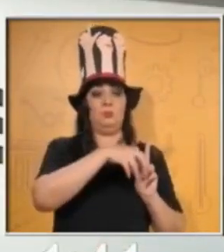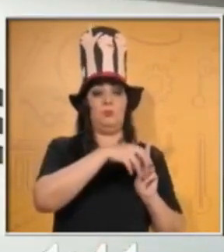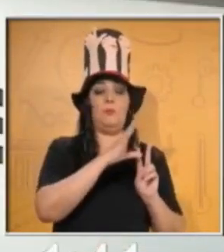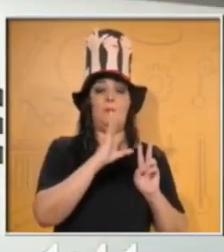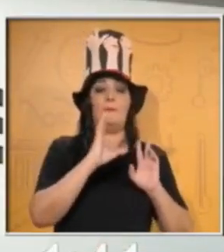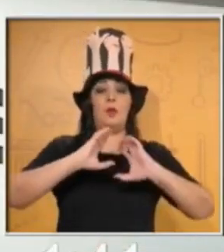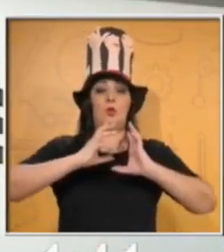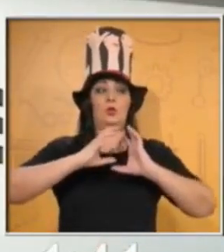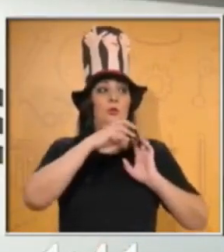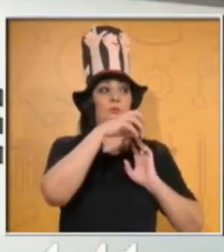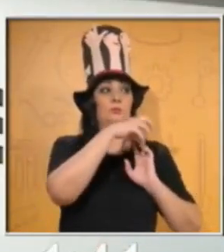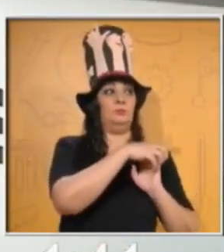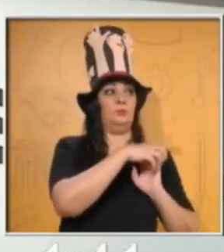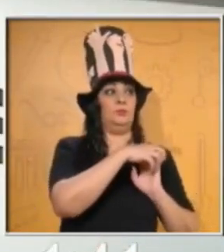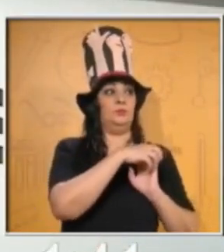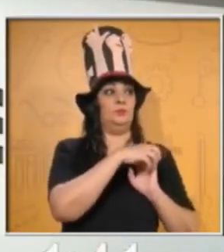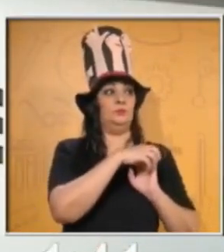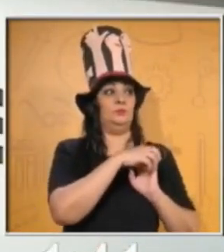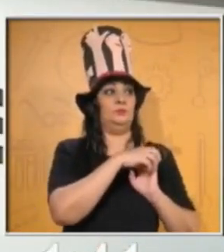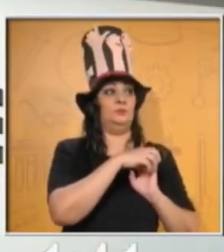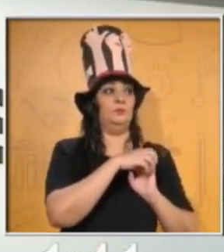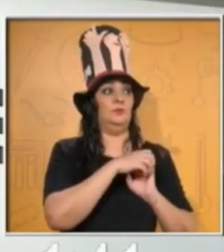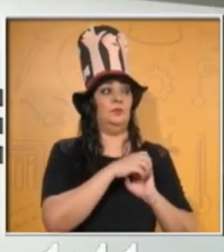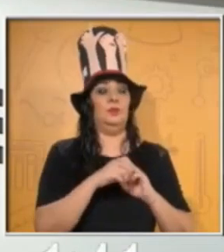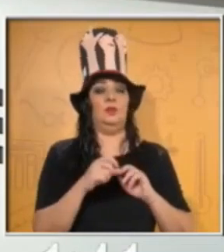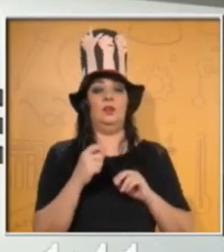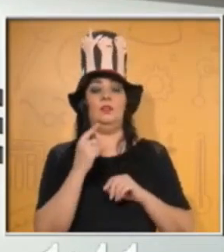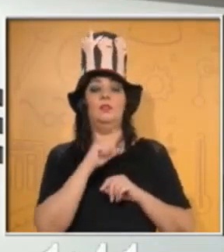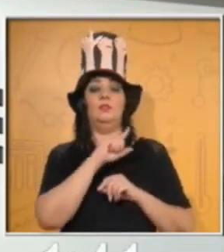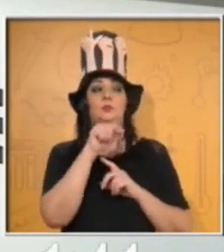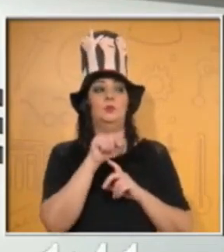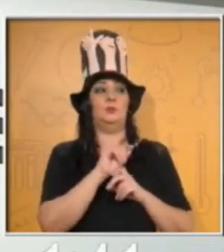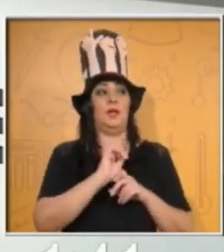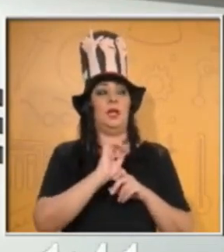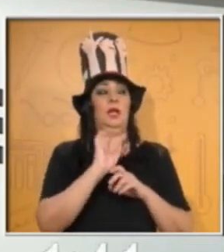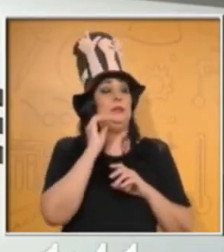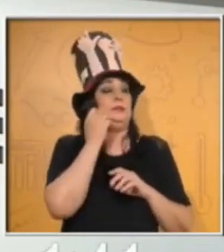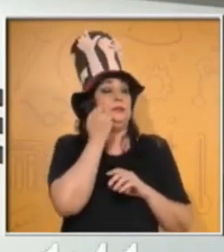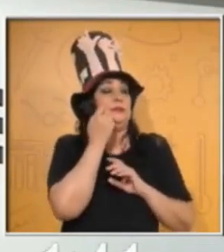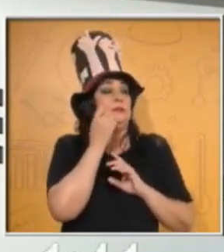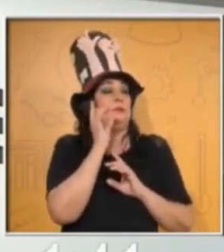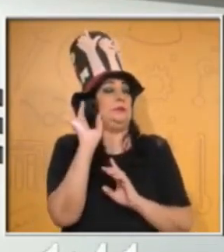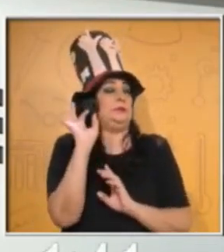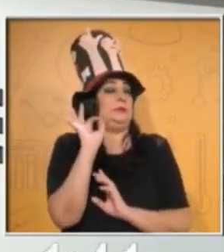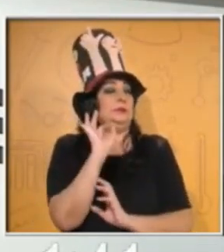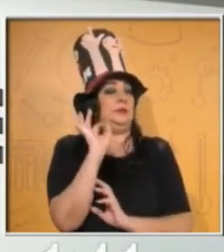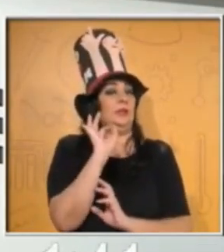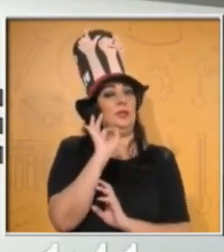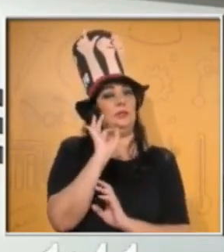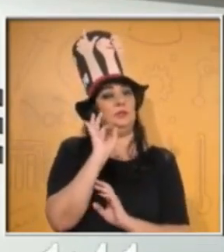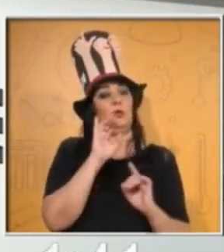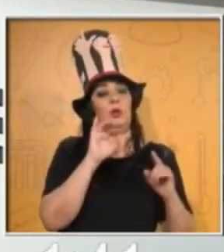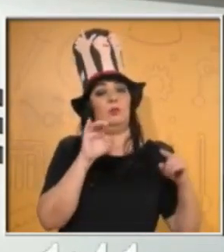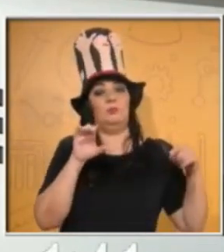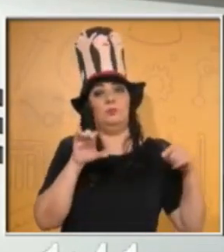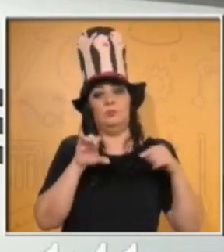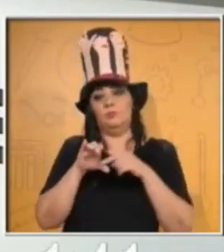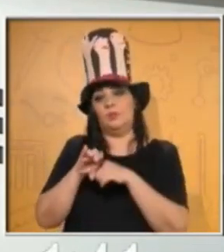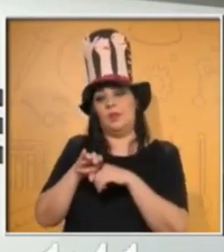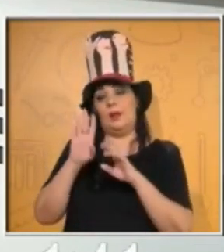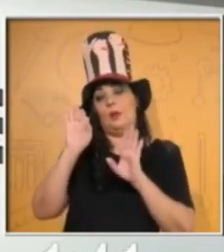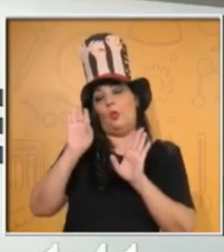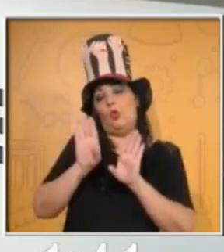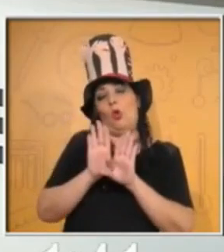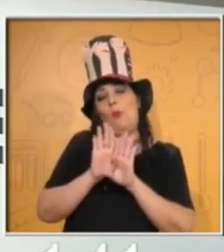pelota a los pies y a la cuenta de 3 va a tratar de meter la pelota en lo que simula una